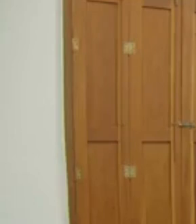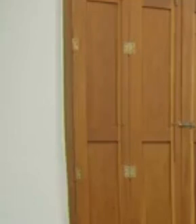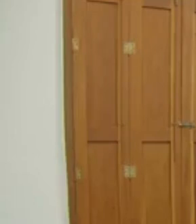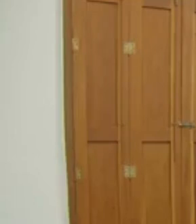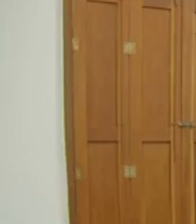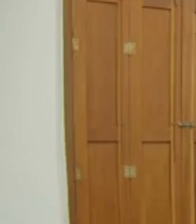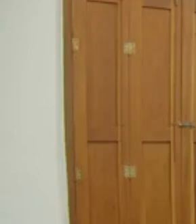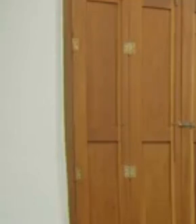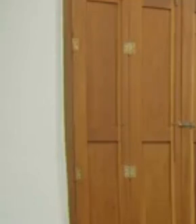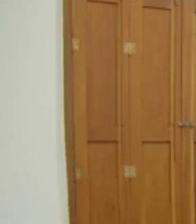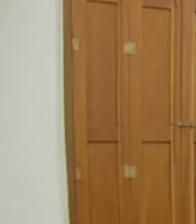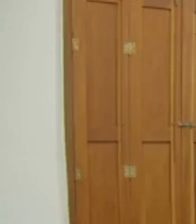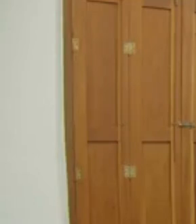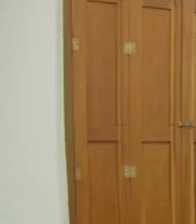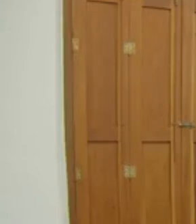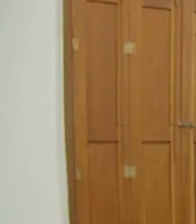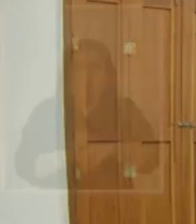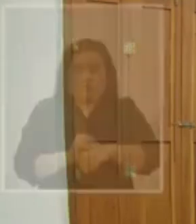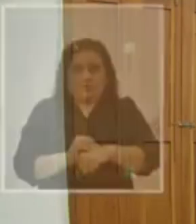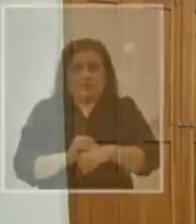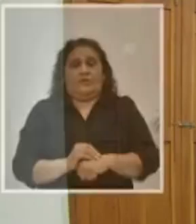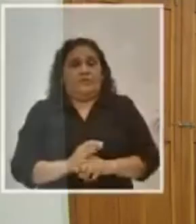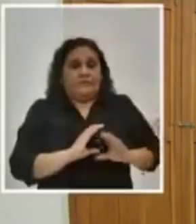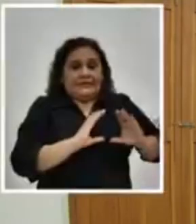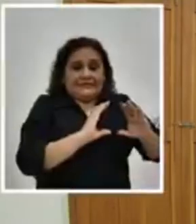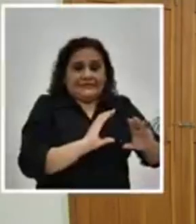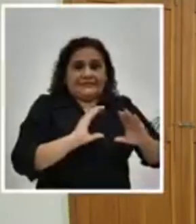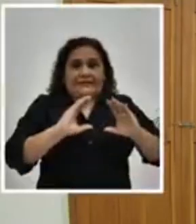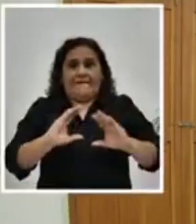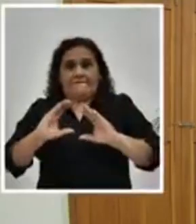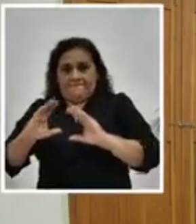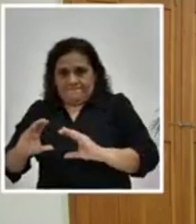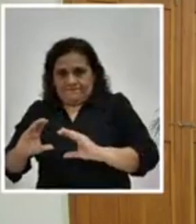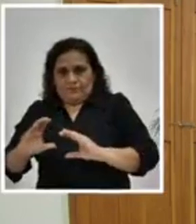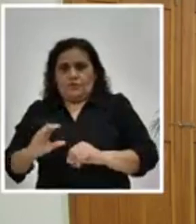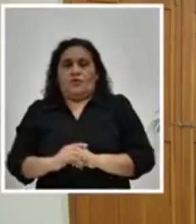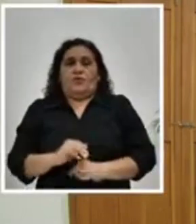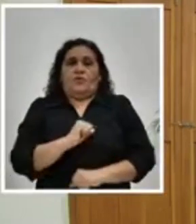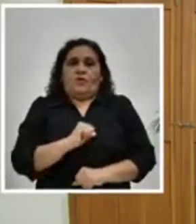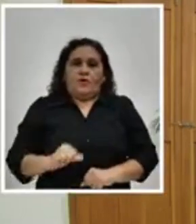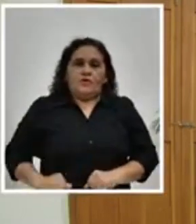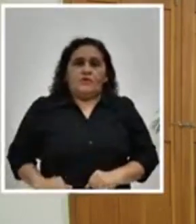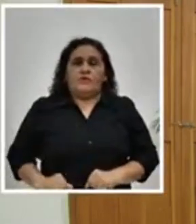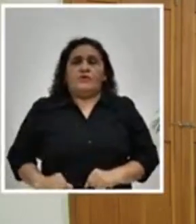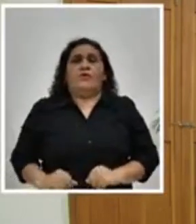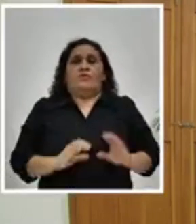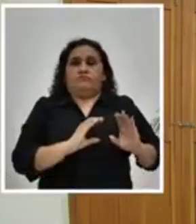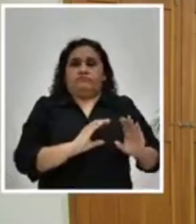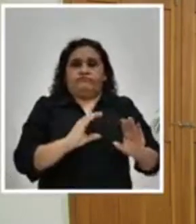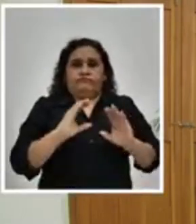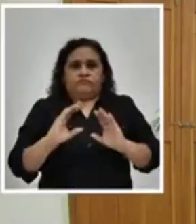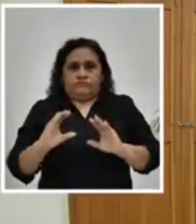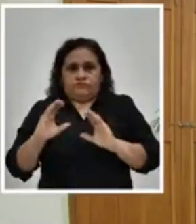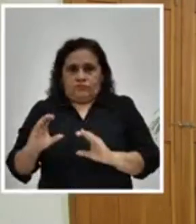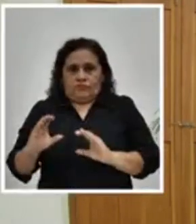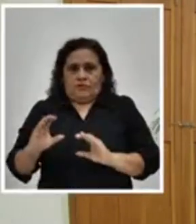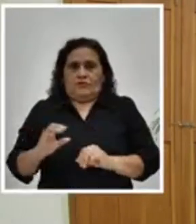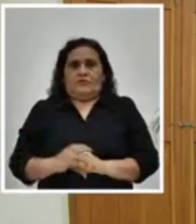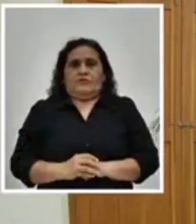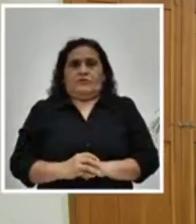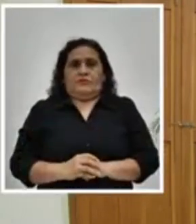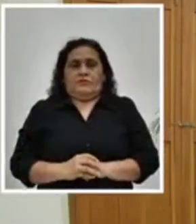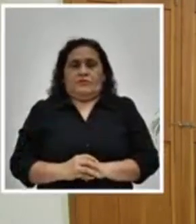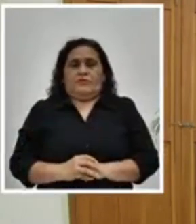lo que permitirá la conservación, administración y resguardo de los archivos municipales,